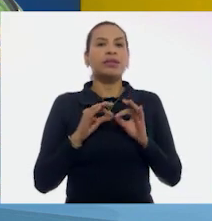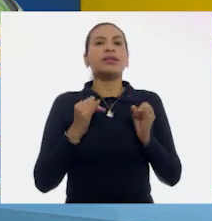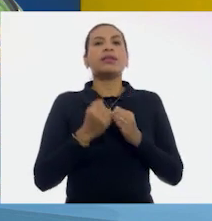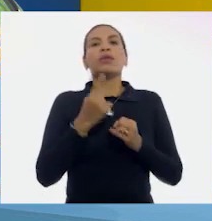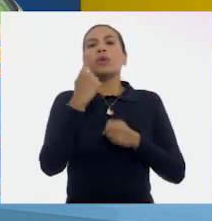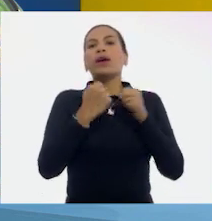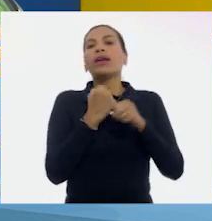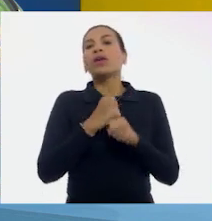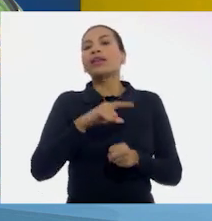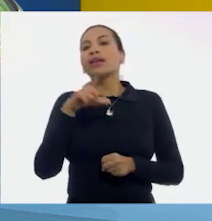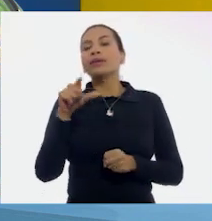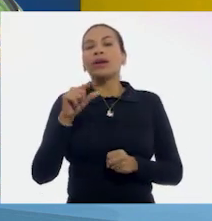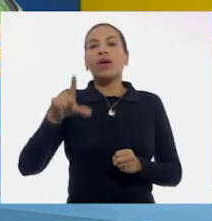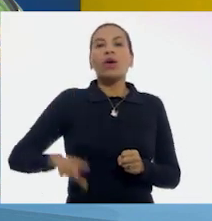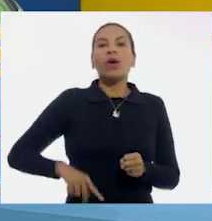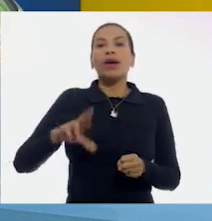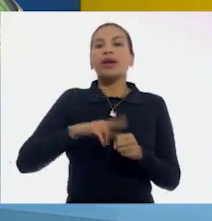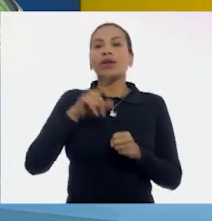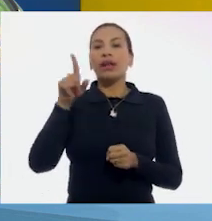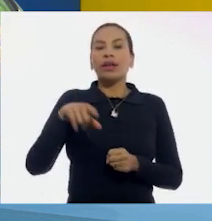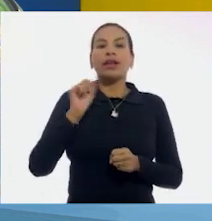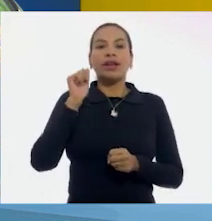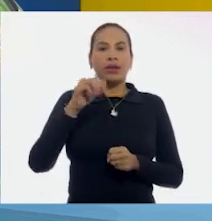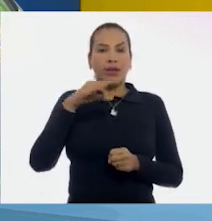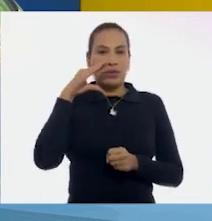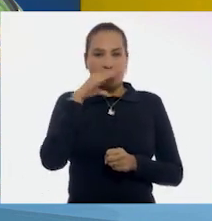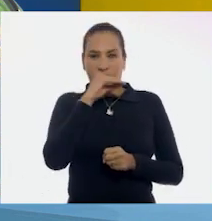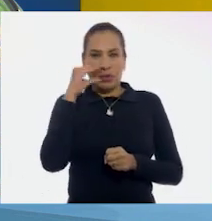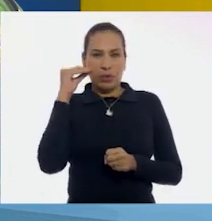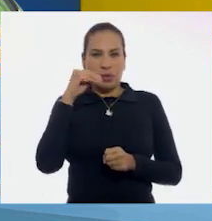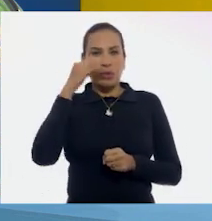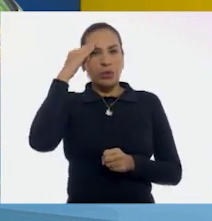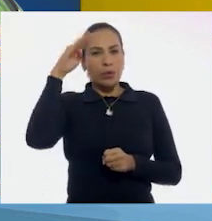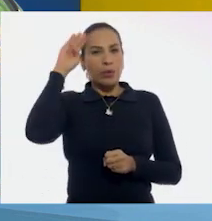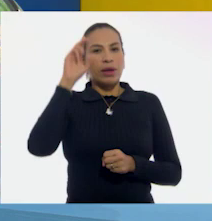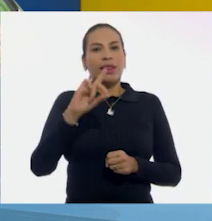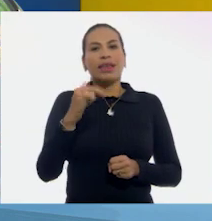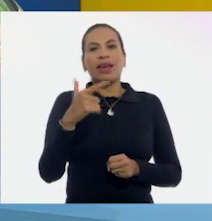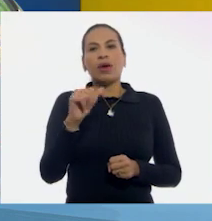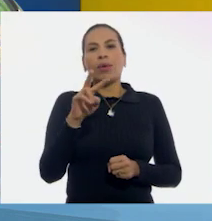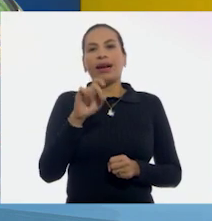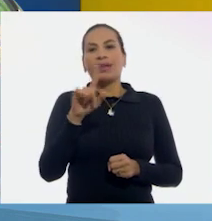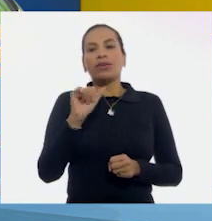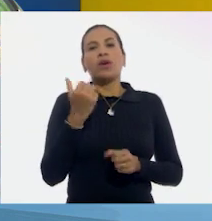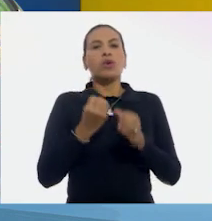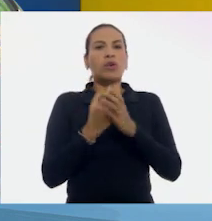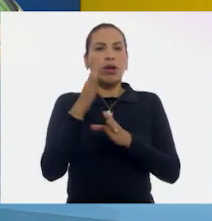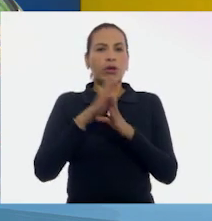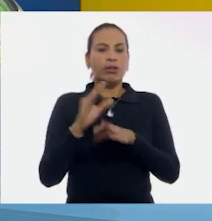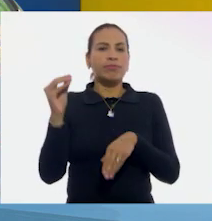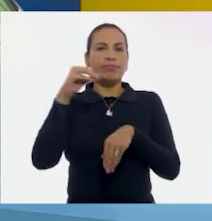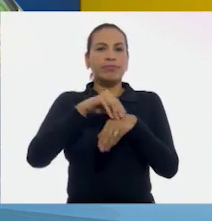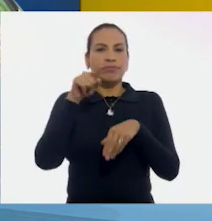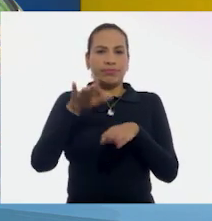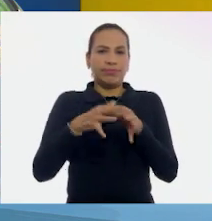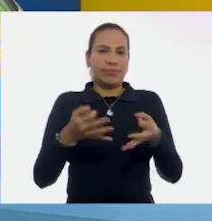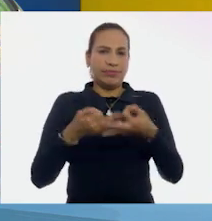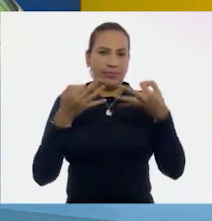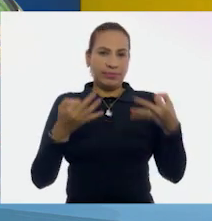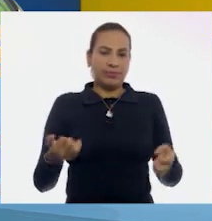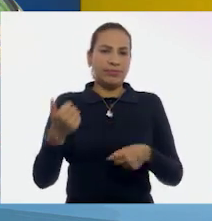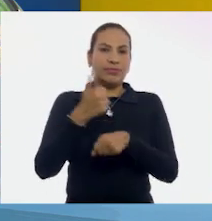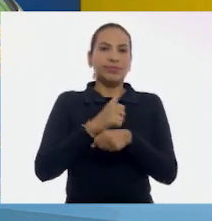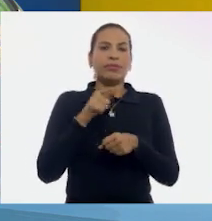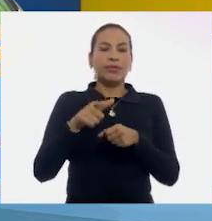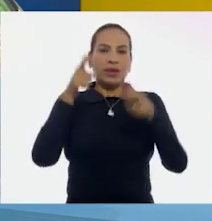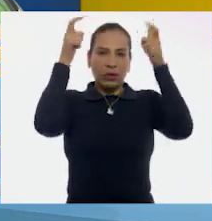solo un año después, el gobernador de Cuba, Diego de Velázquez, planeó una nueva expedición. enterado de las tierras por conquistar, solicitó